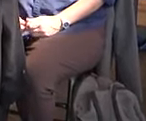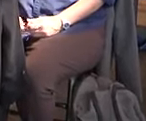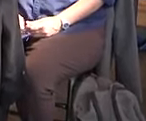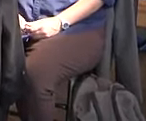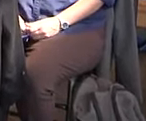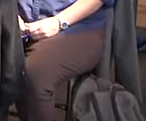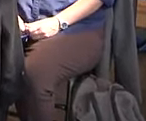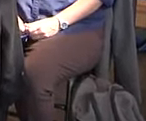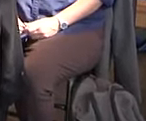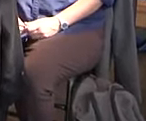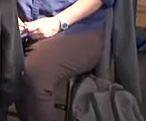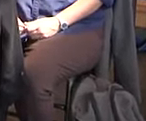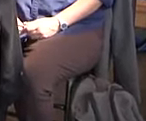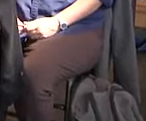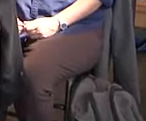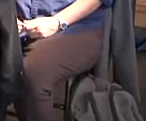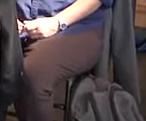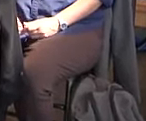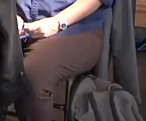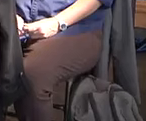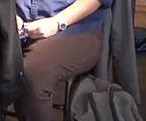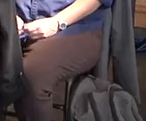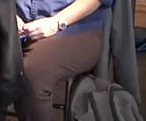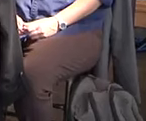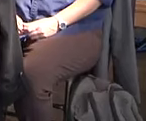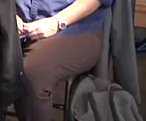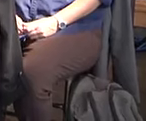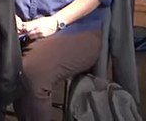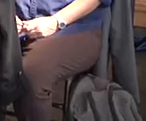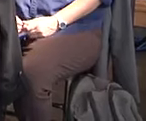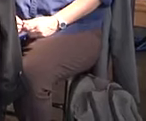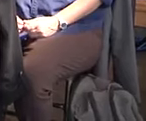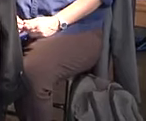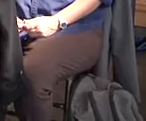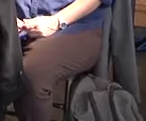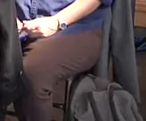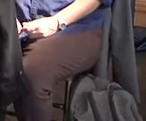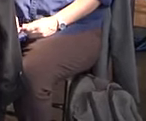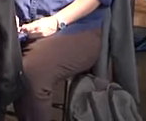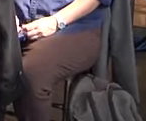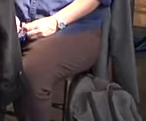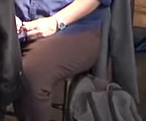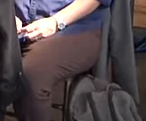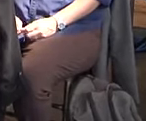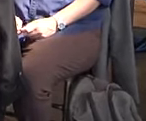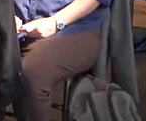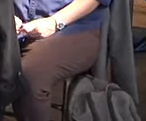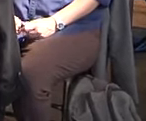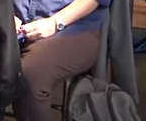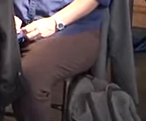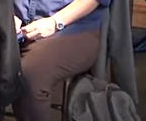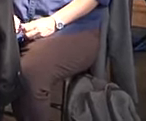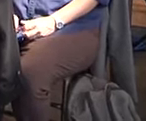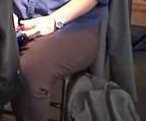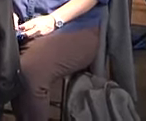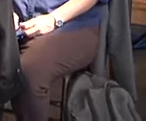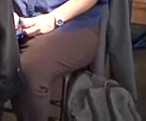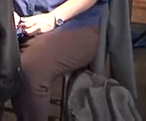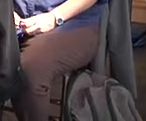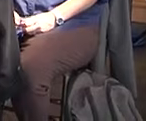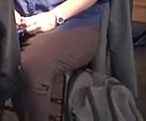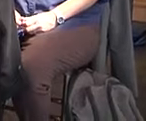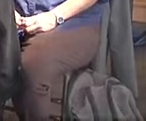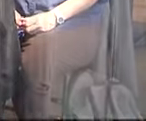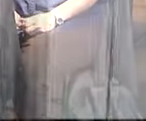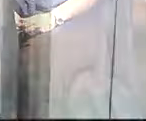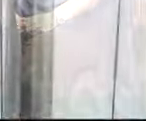gestión, pero me parece que esto es importante. Y al final, presentarles al equipo de trabajo con el cual empezaremos a,